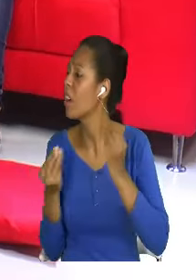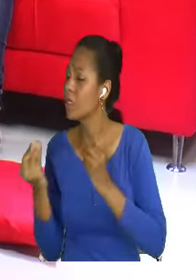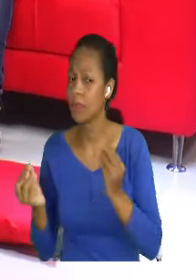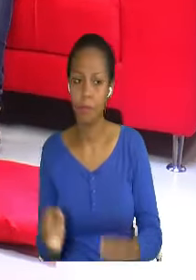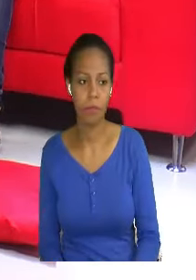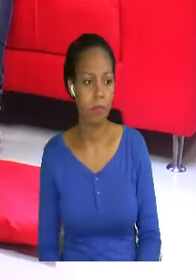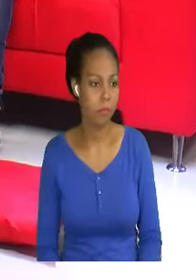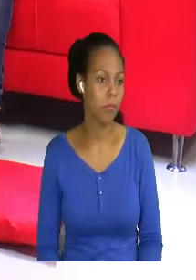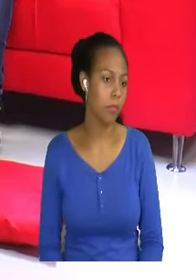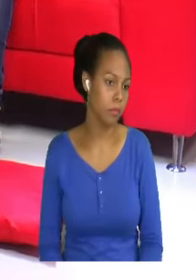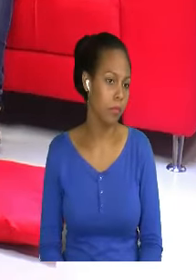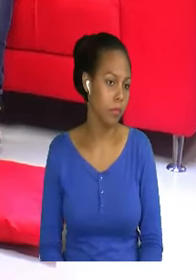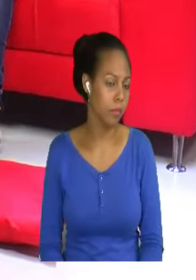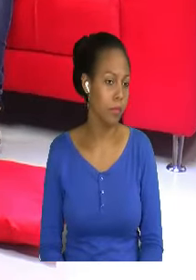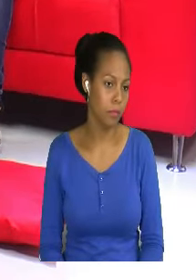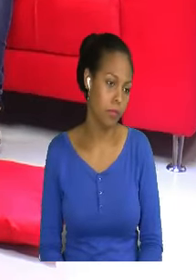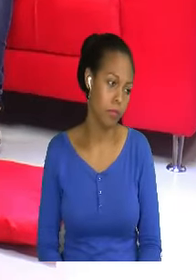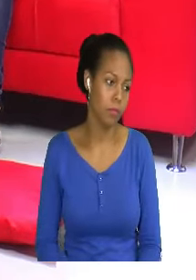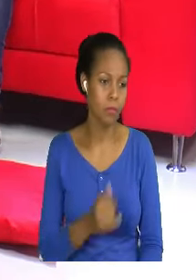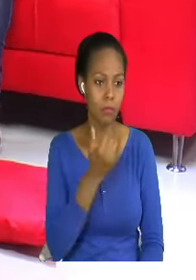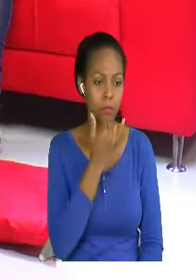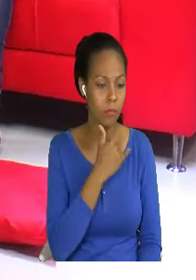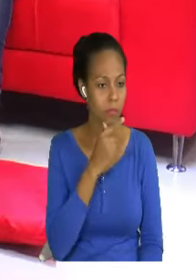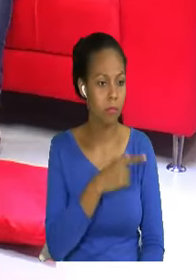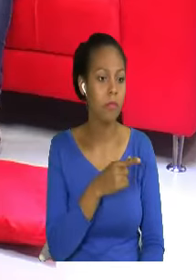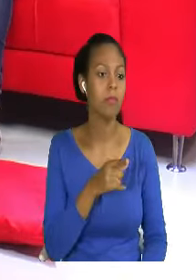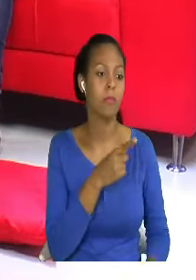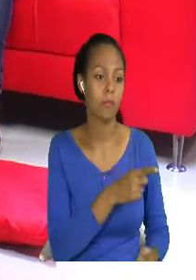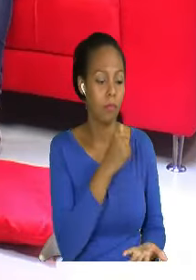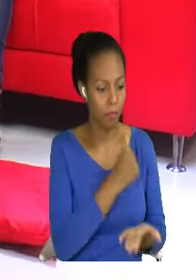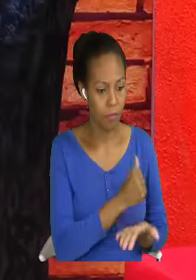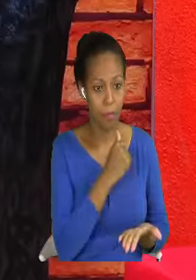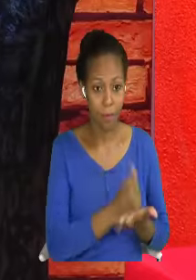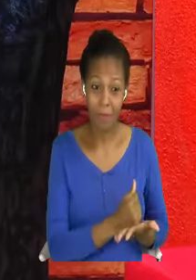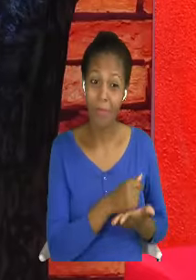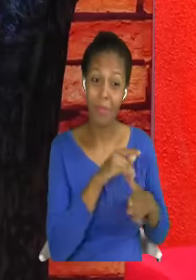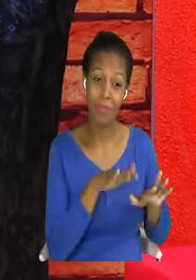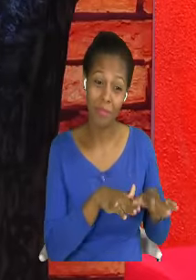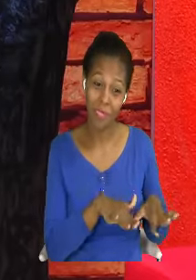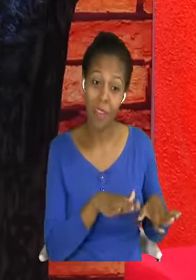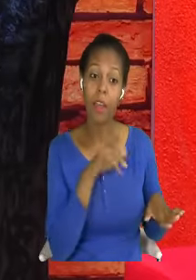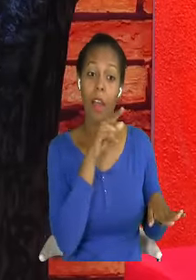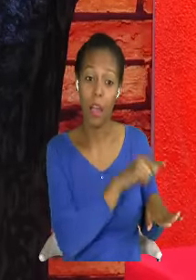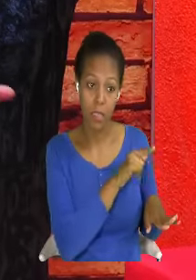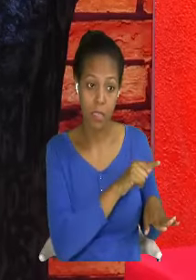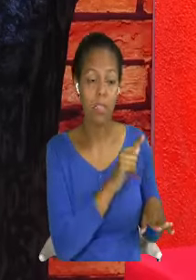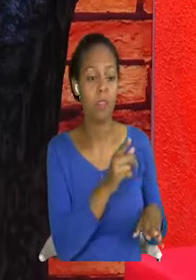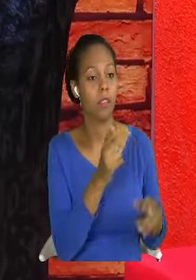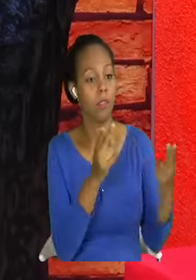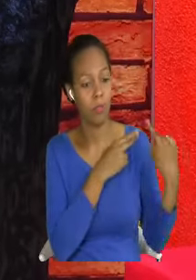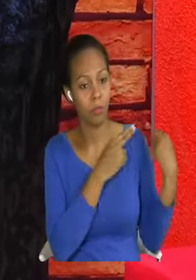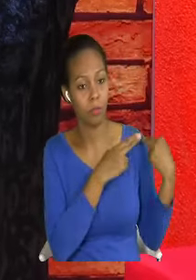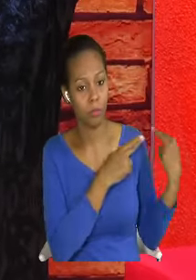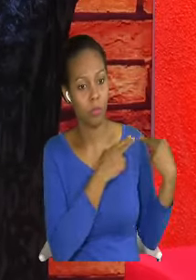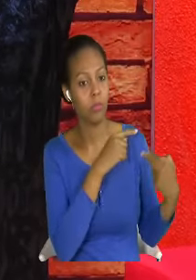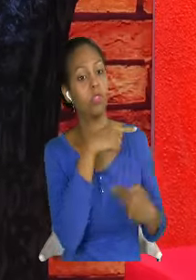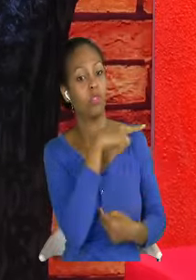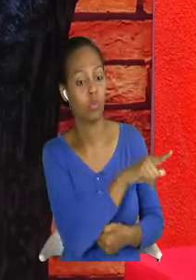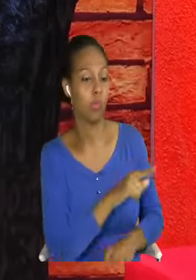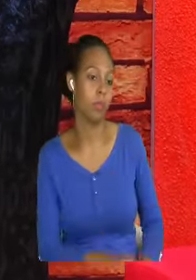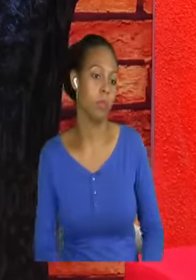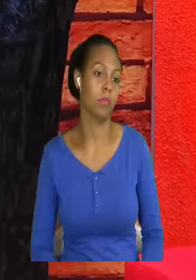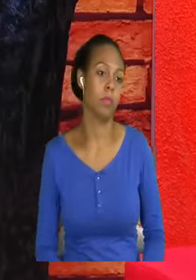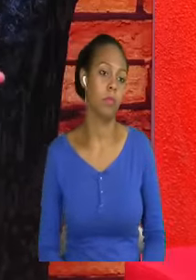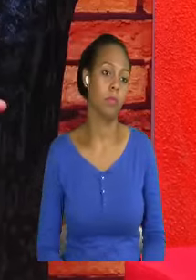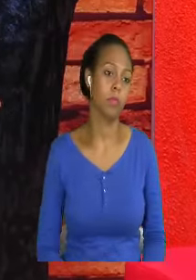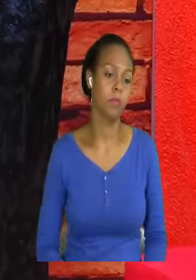Pues inicialmente el error lo comete es la registraduría, ¿no? ¿Qué tipo de errores puede cometer la registraduría y